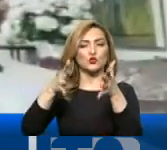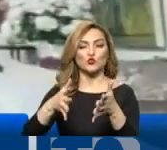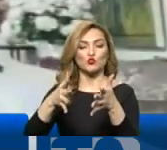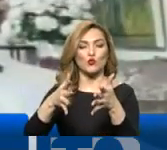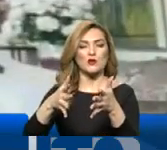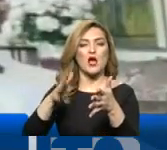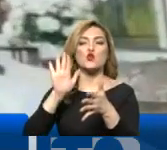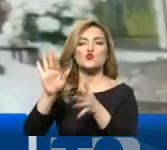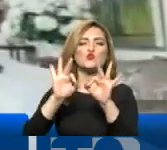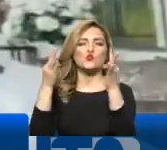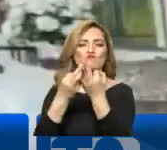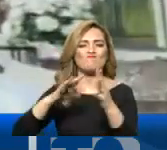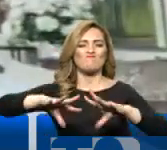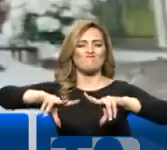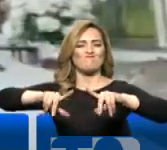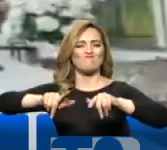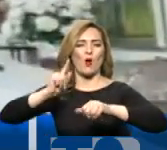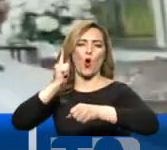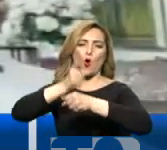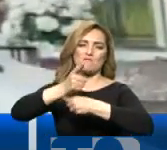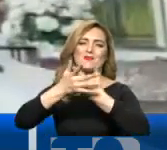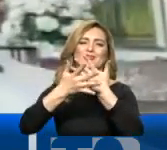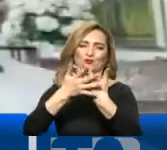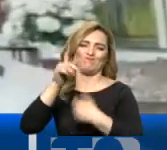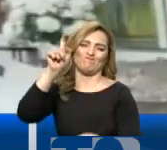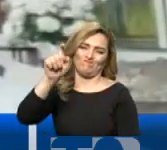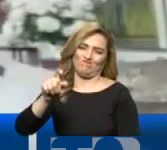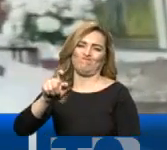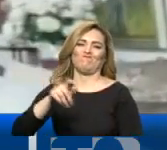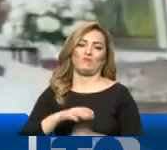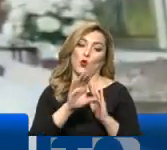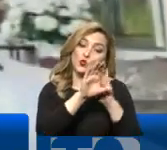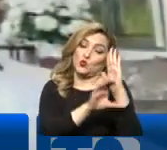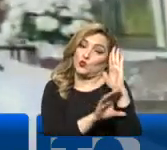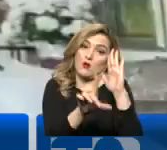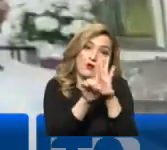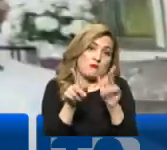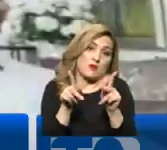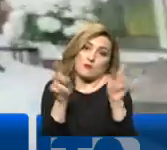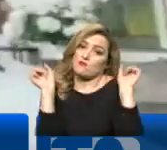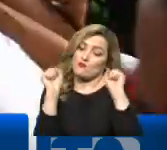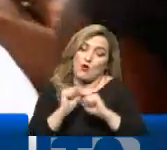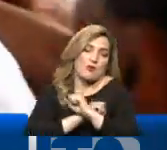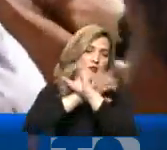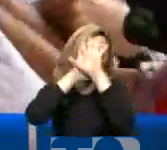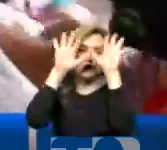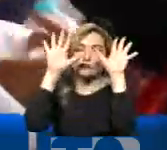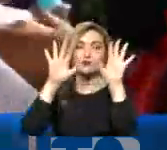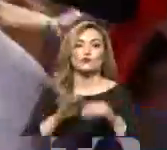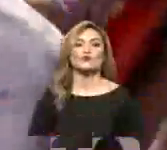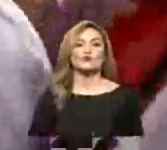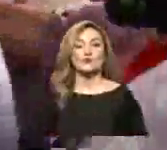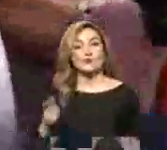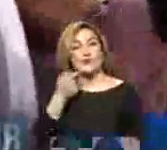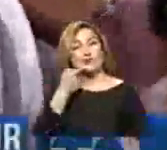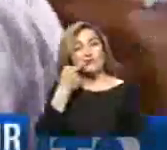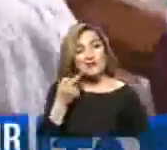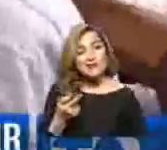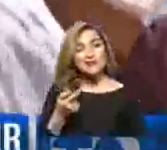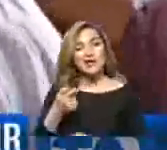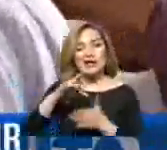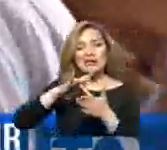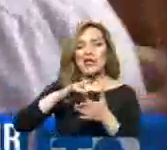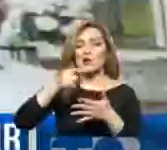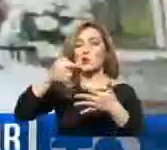que debería haberse dictado la prisión preventiva. La Constitución y la ley lo permiten claramente. Campaña cree que se corren